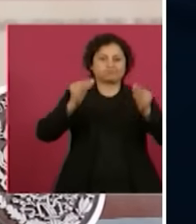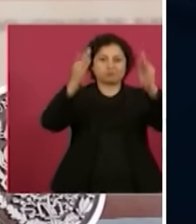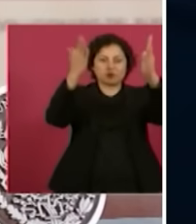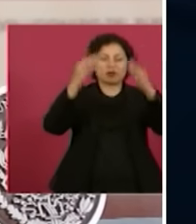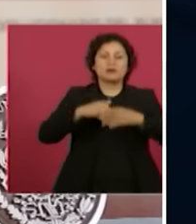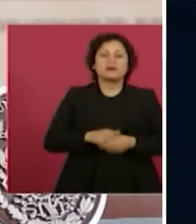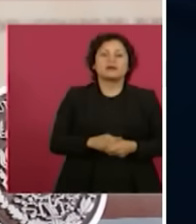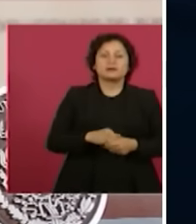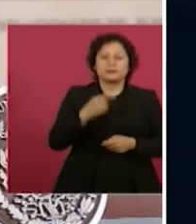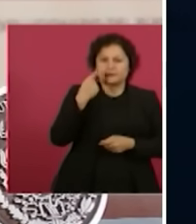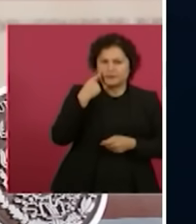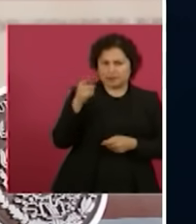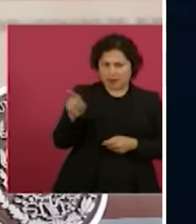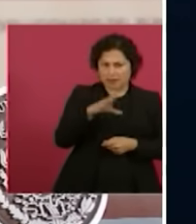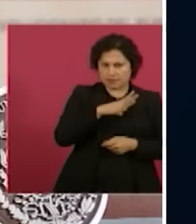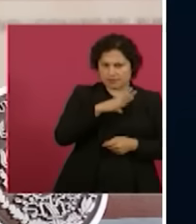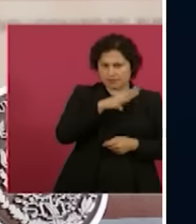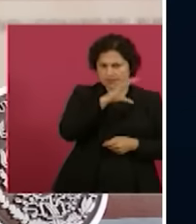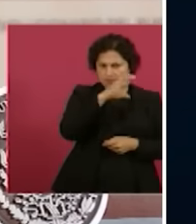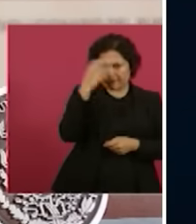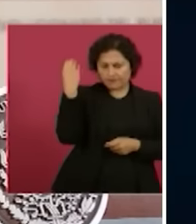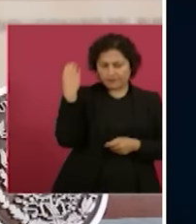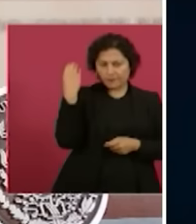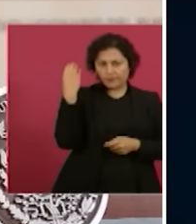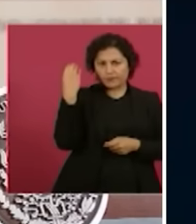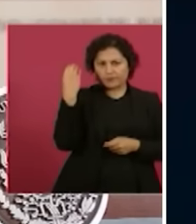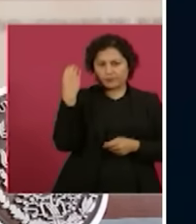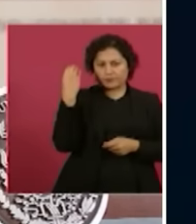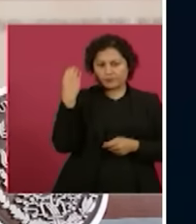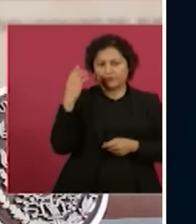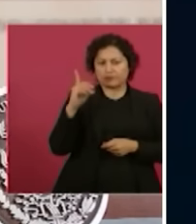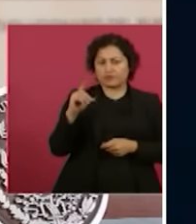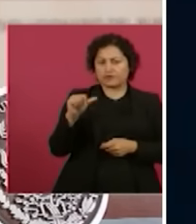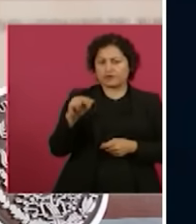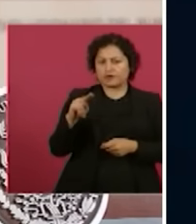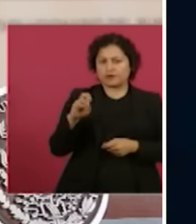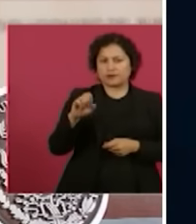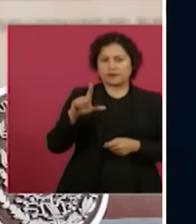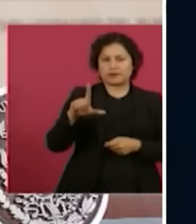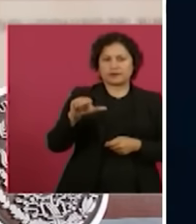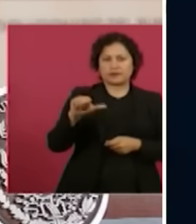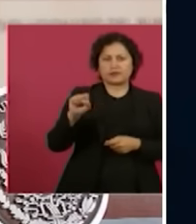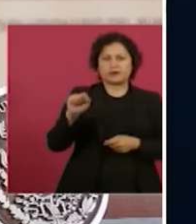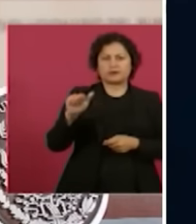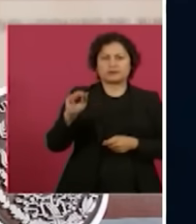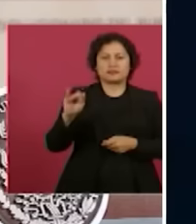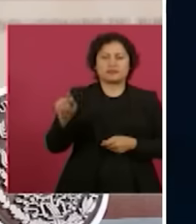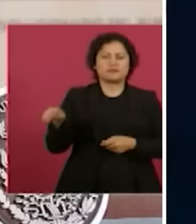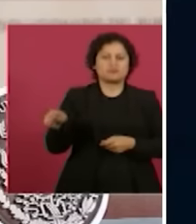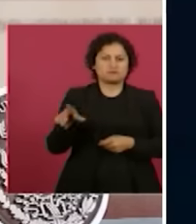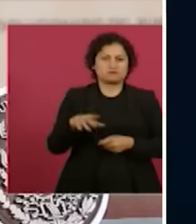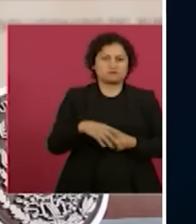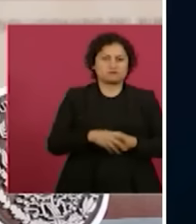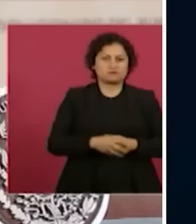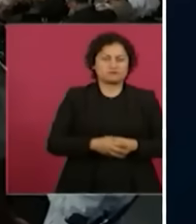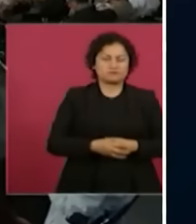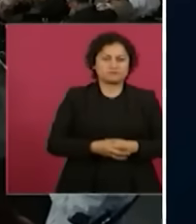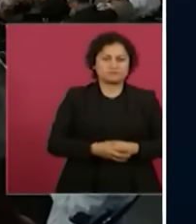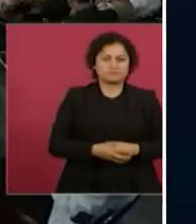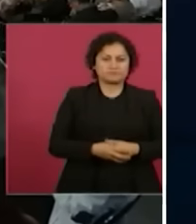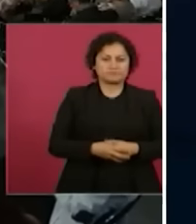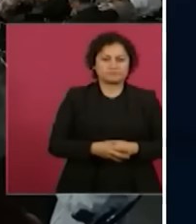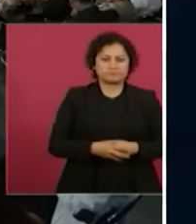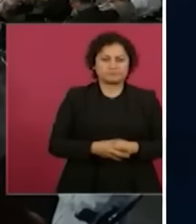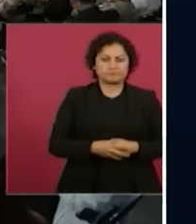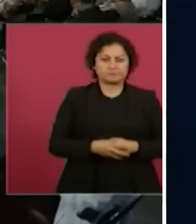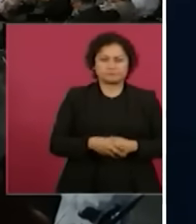delegacional hizo Gálvez en la Miguel Hidalgo O sea tienes que medir la persona y